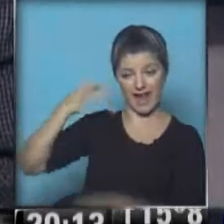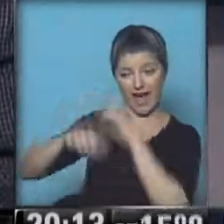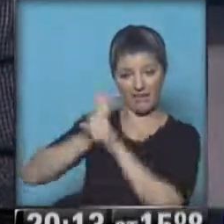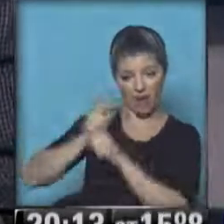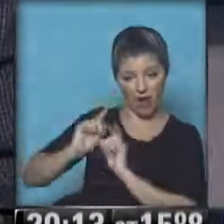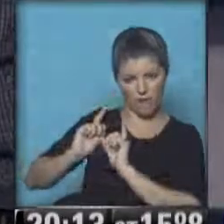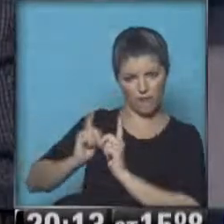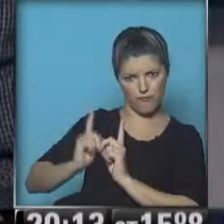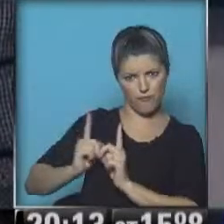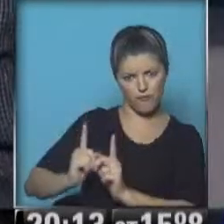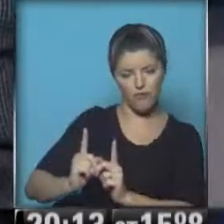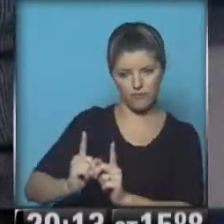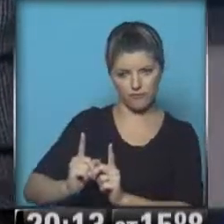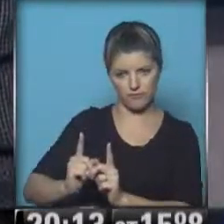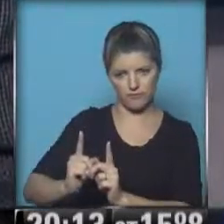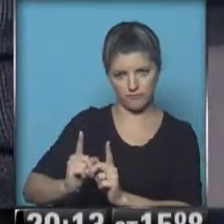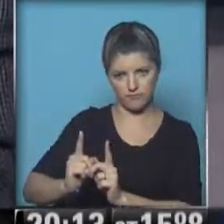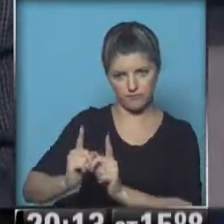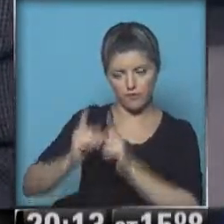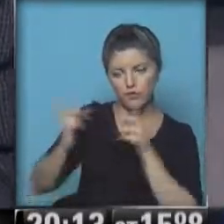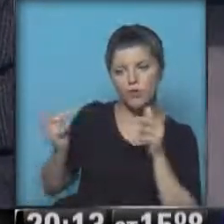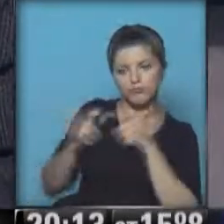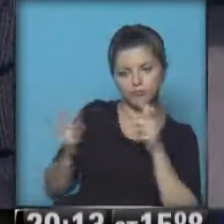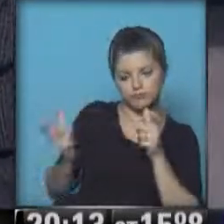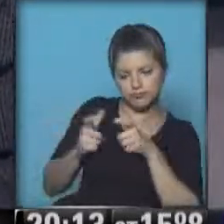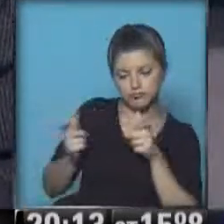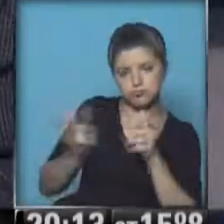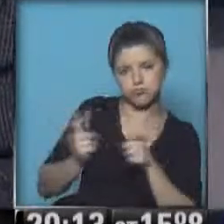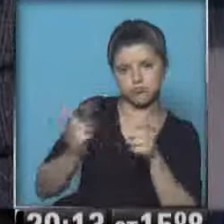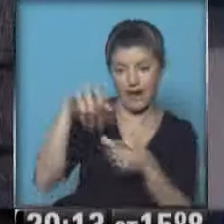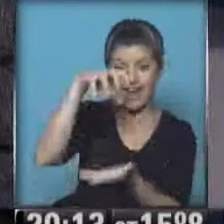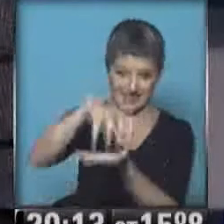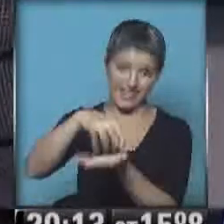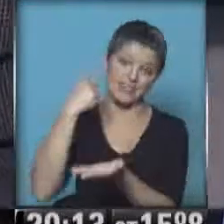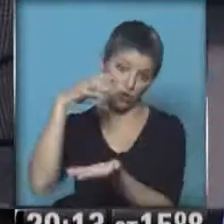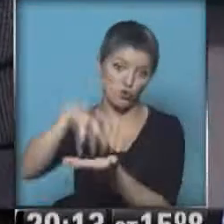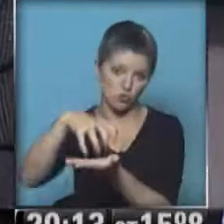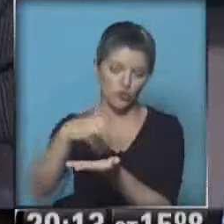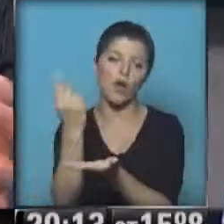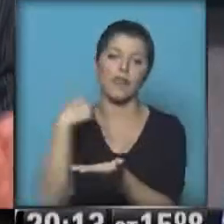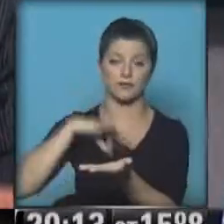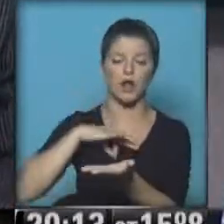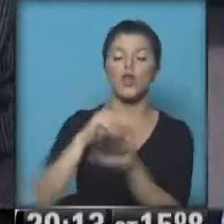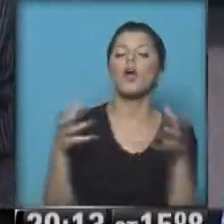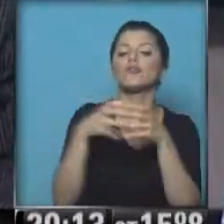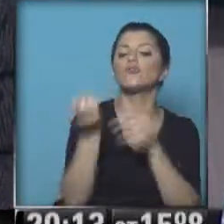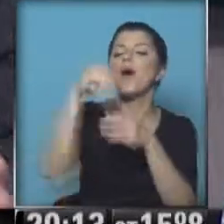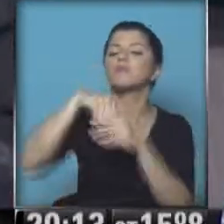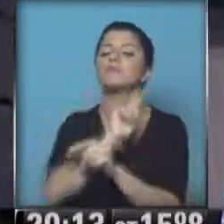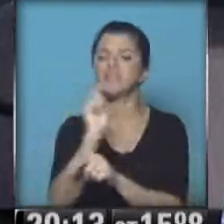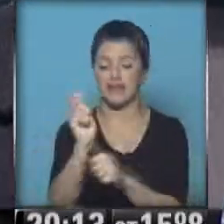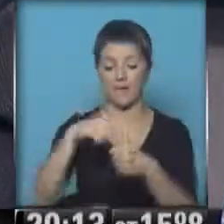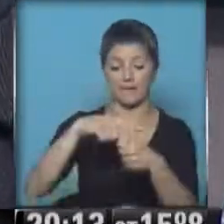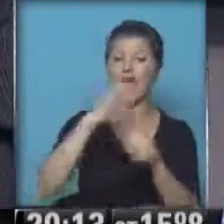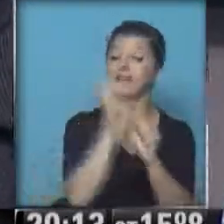ha estado reuniendo este Consejo del Salario, que reúne ¿a quiénes? A los trabajadores,